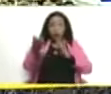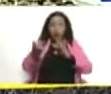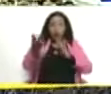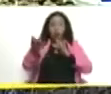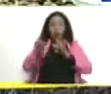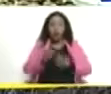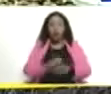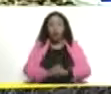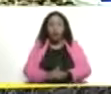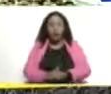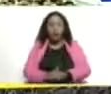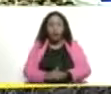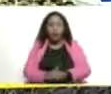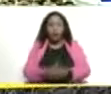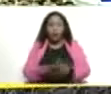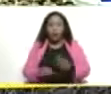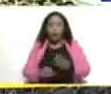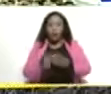desde la creación